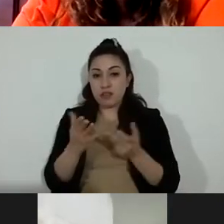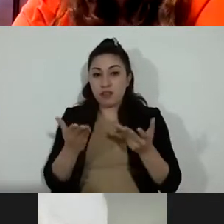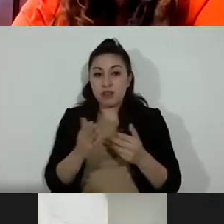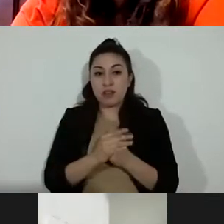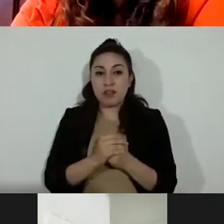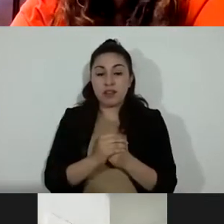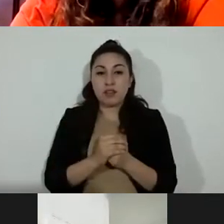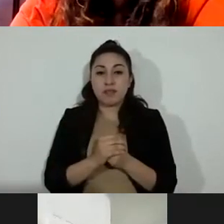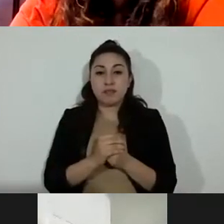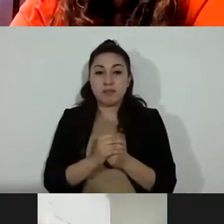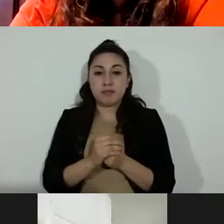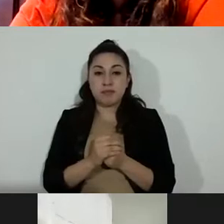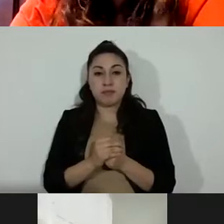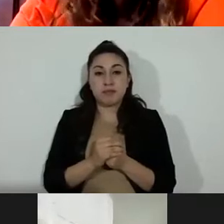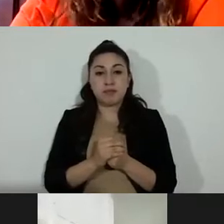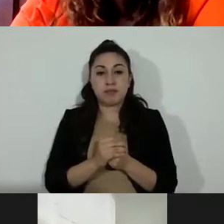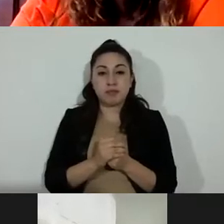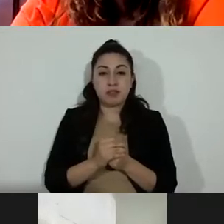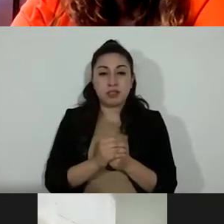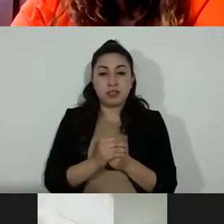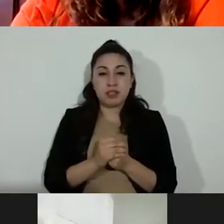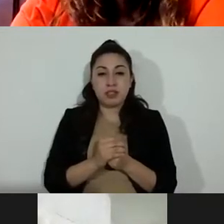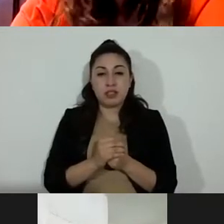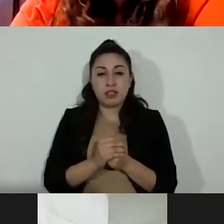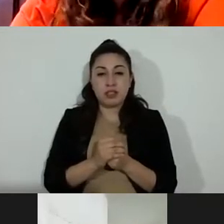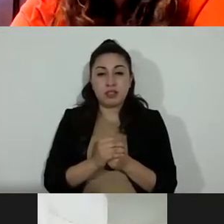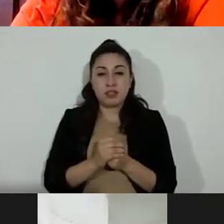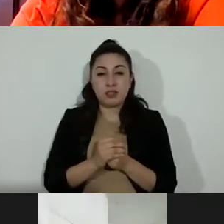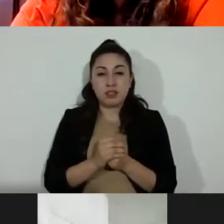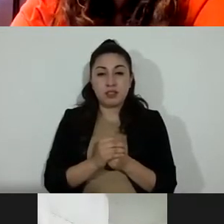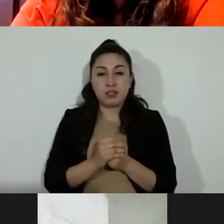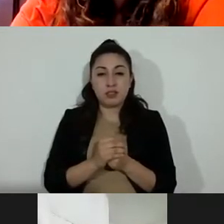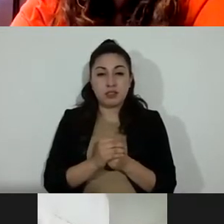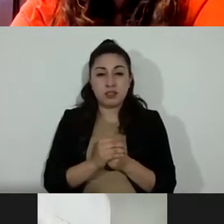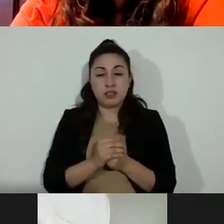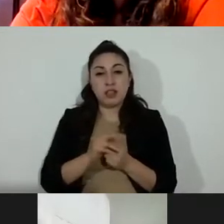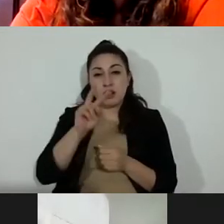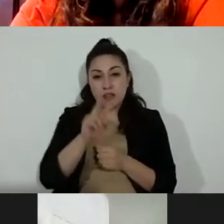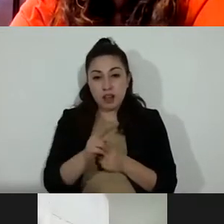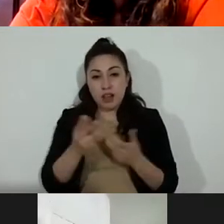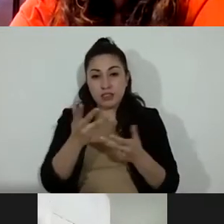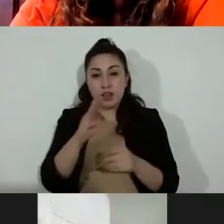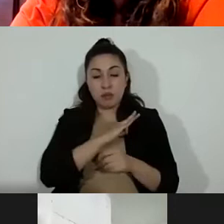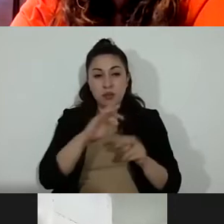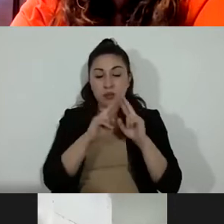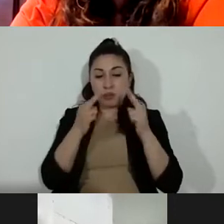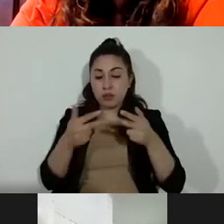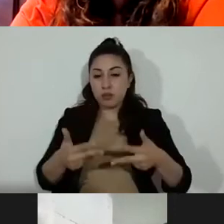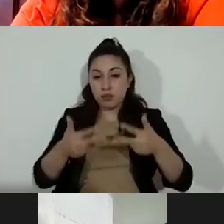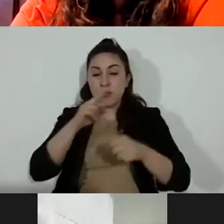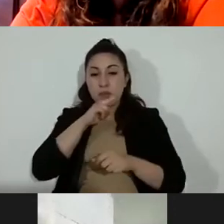condiciones de realizar este ejercicio por la vía remota, toda vez que el tema